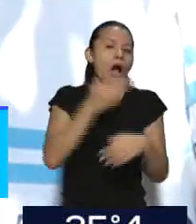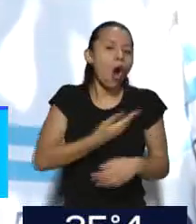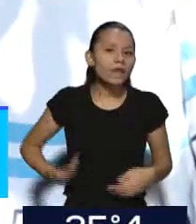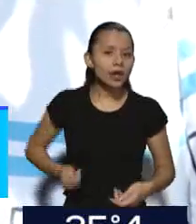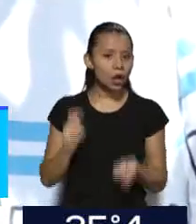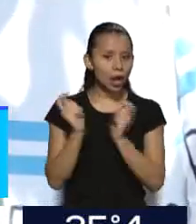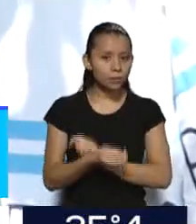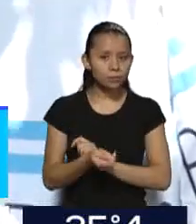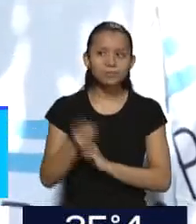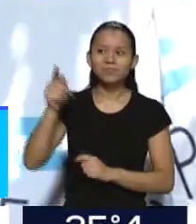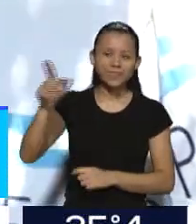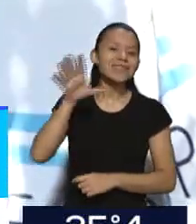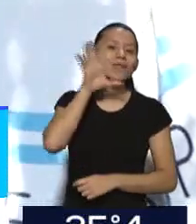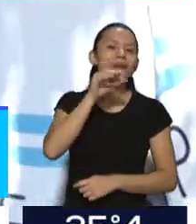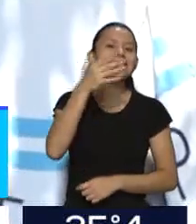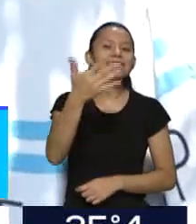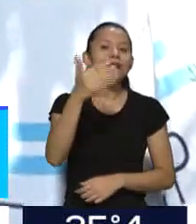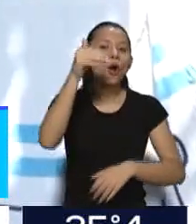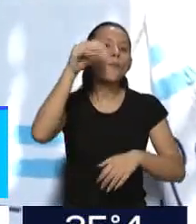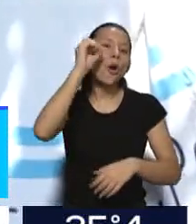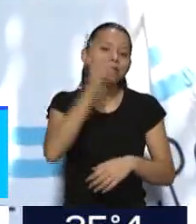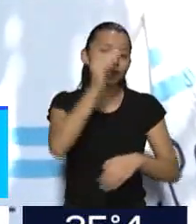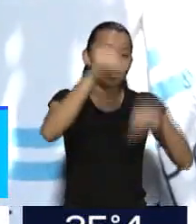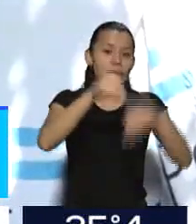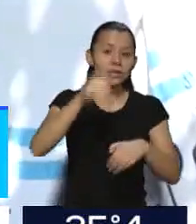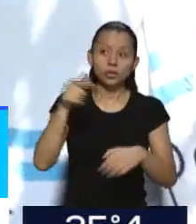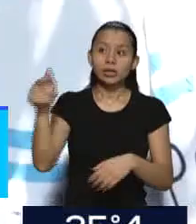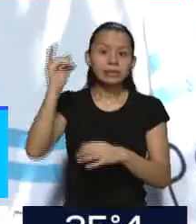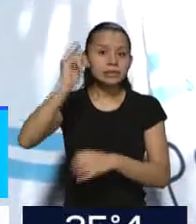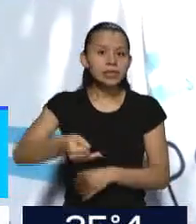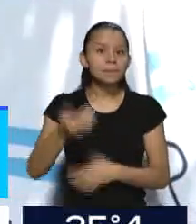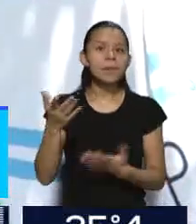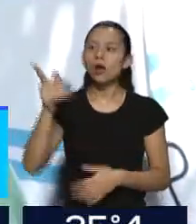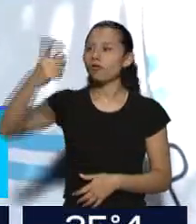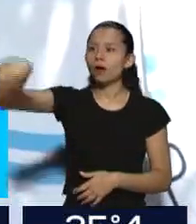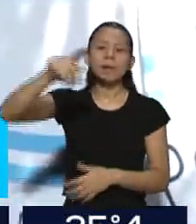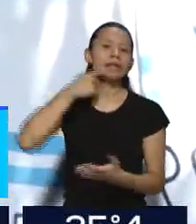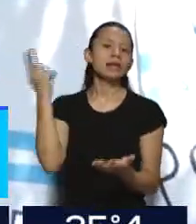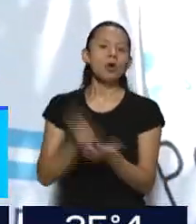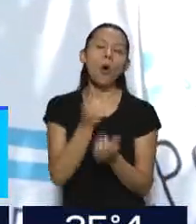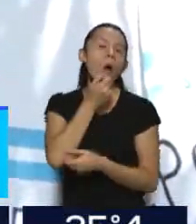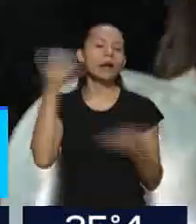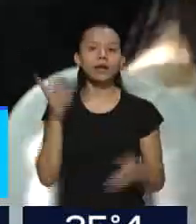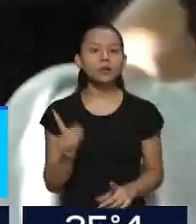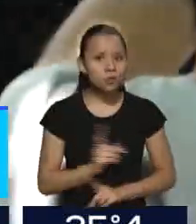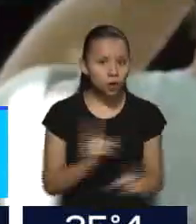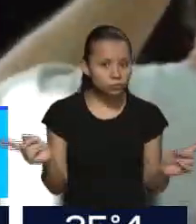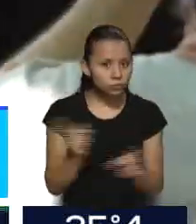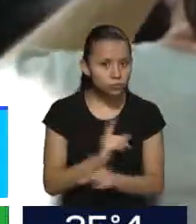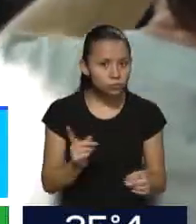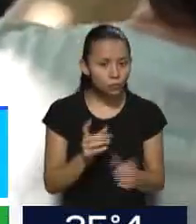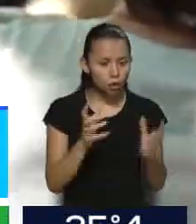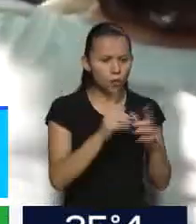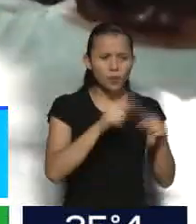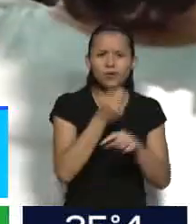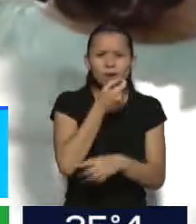ganado por el 55% de los votos no habilita hacer lo que se le cante a ninguna fuerza política. La